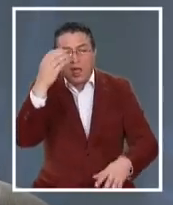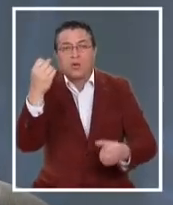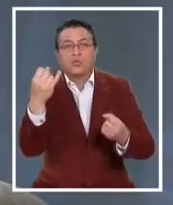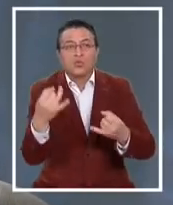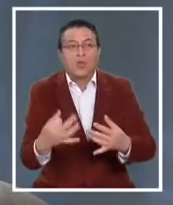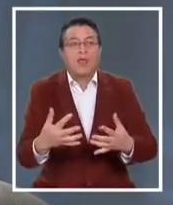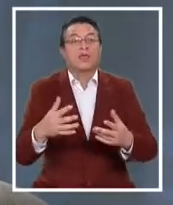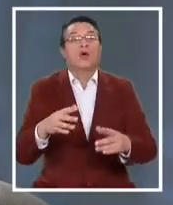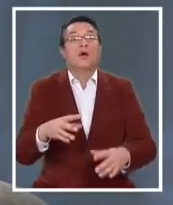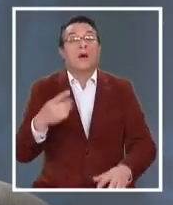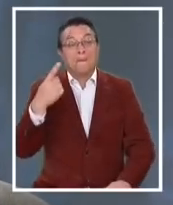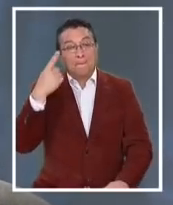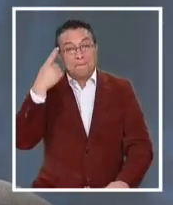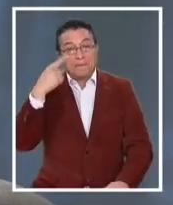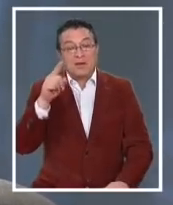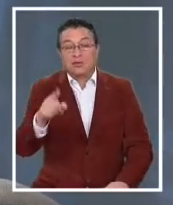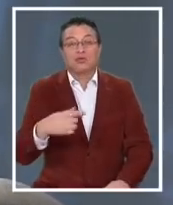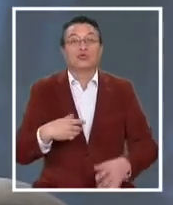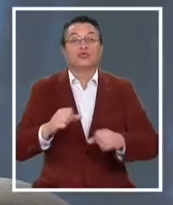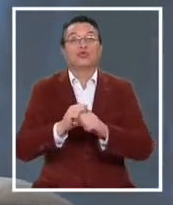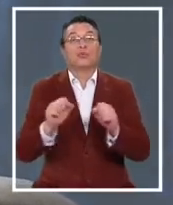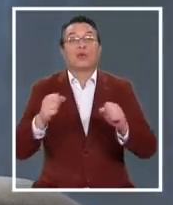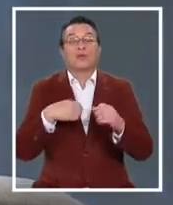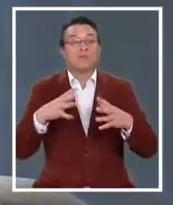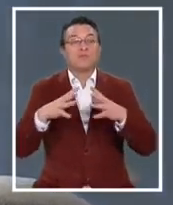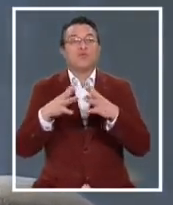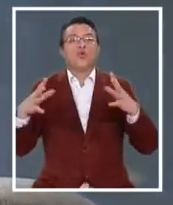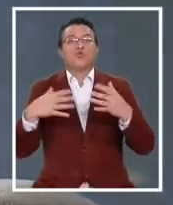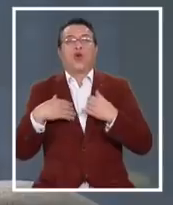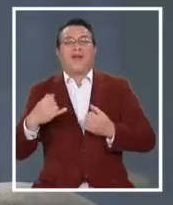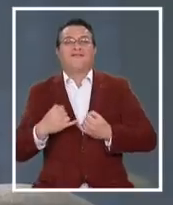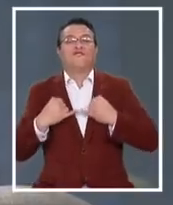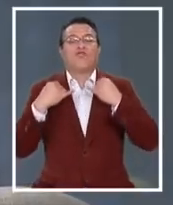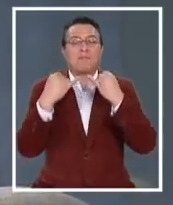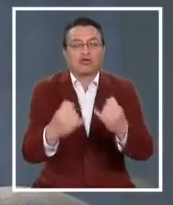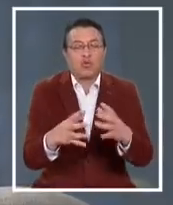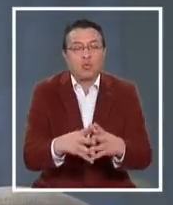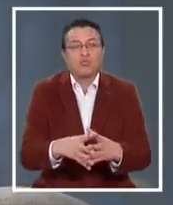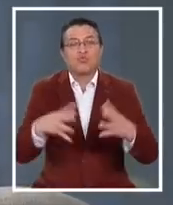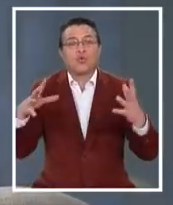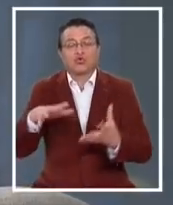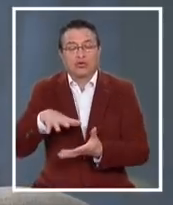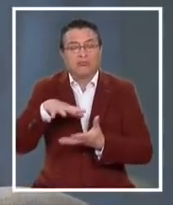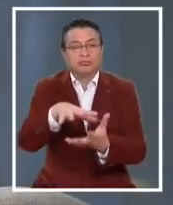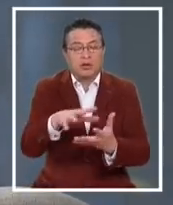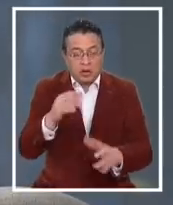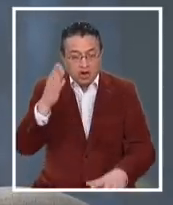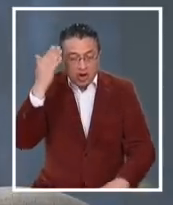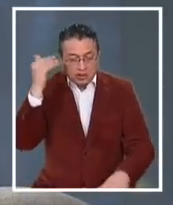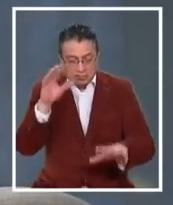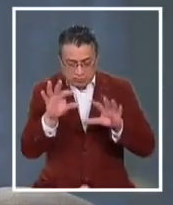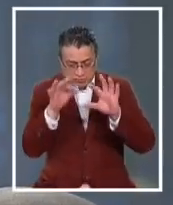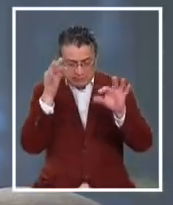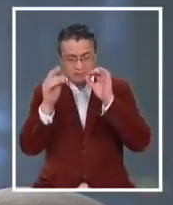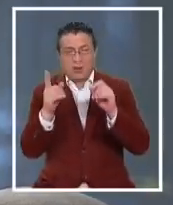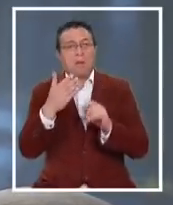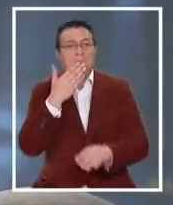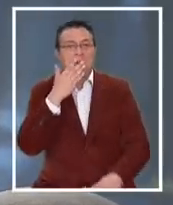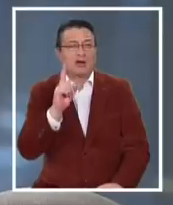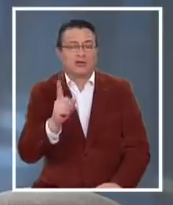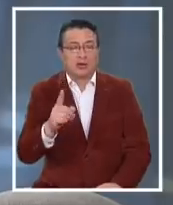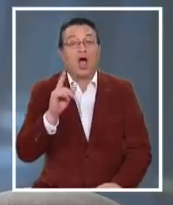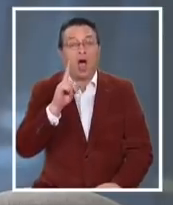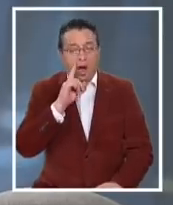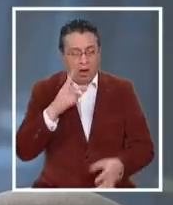está, porque tampoco uno puede, creo yo, saturar de información a las personas, información que no sabe interpretar también. Pero la información